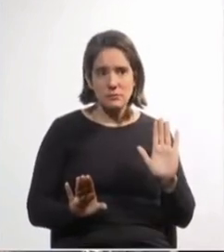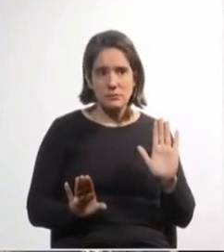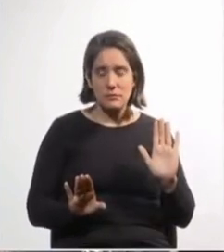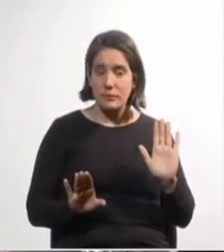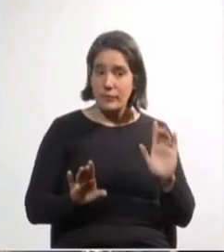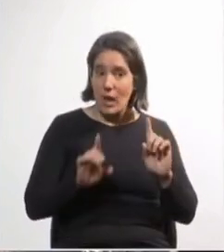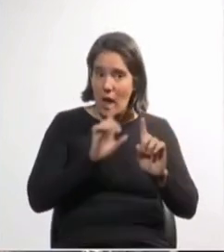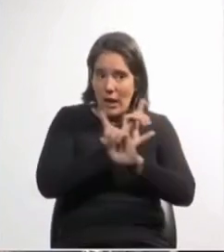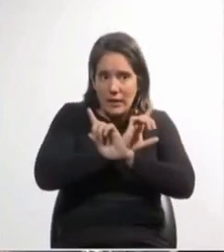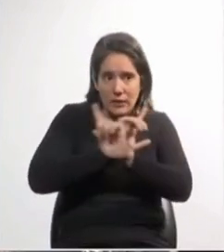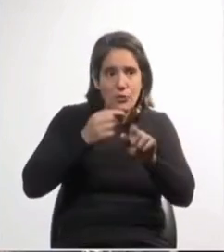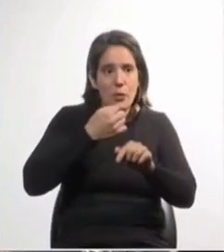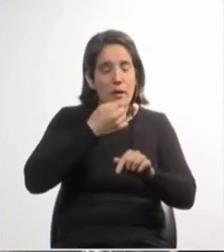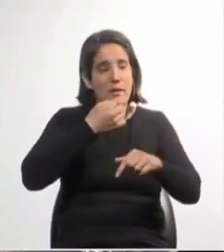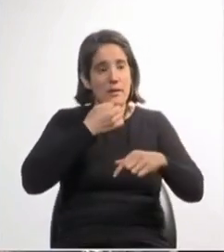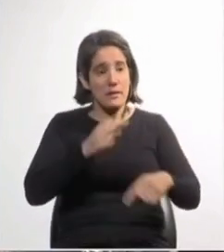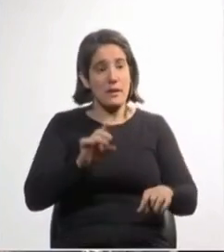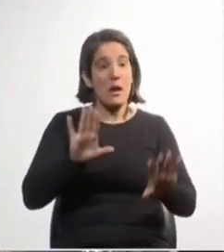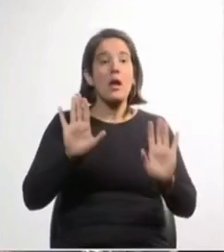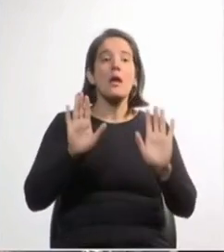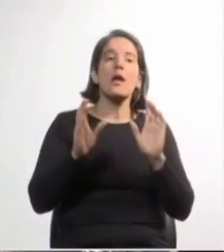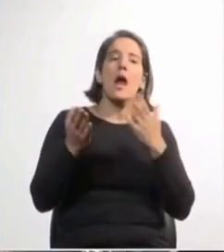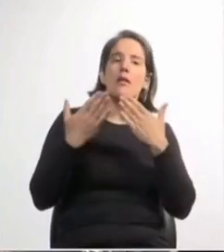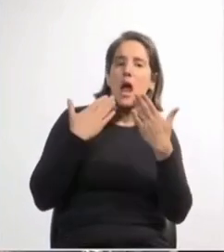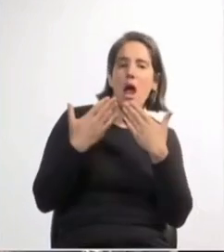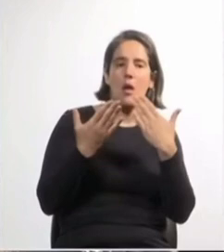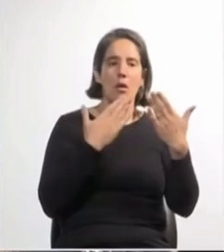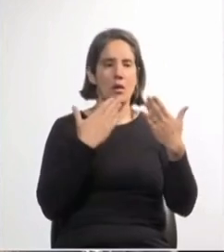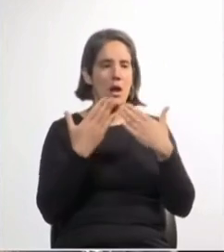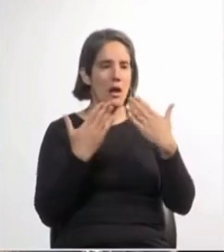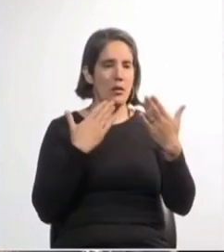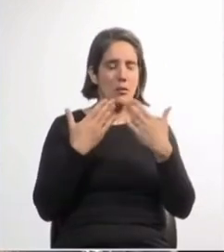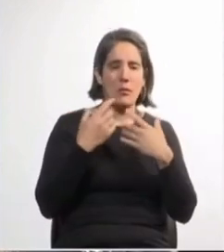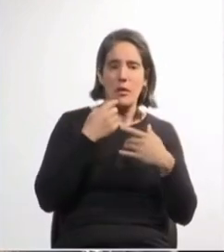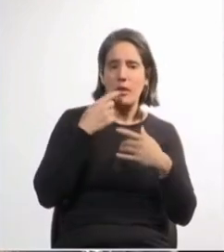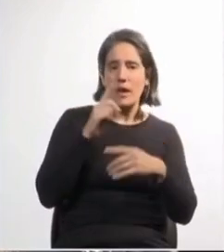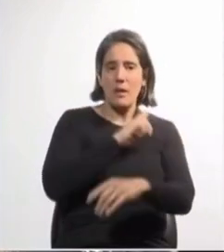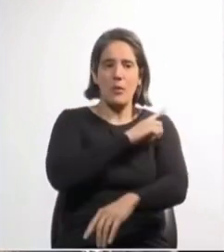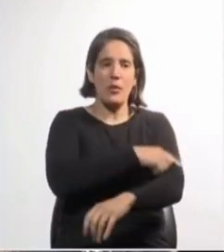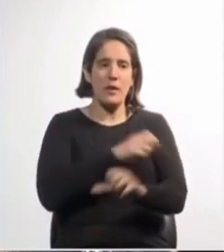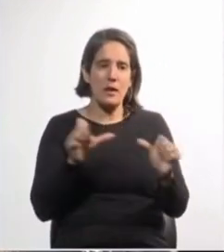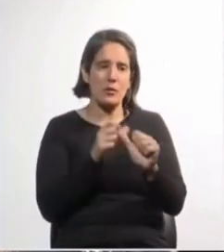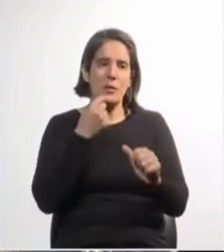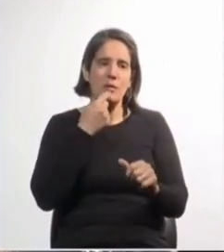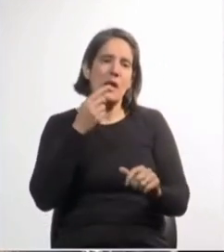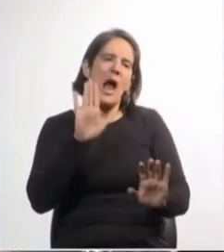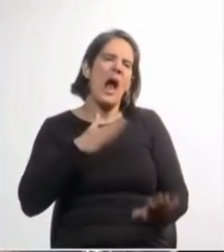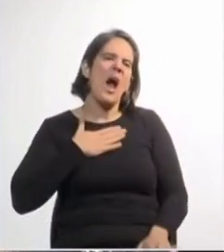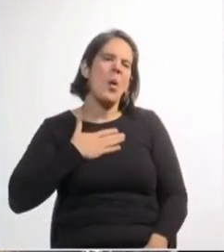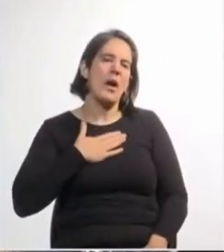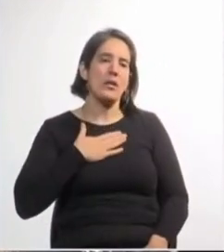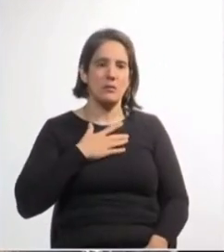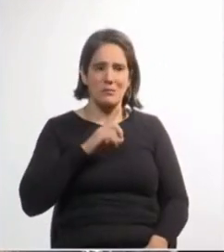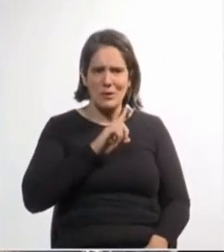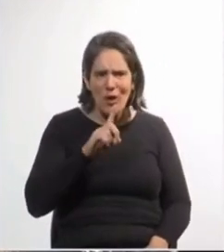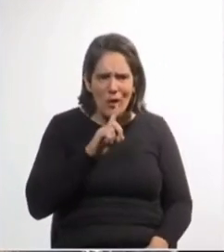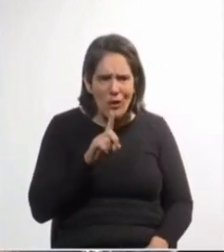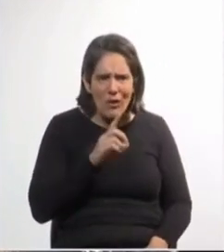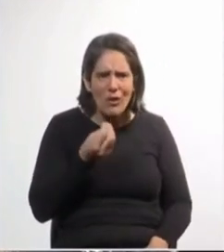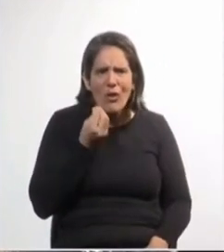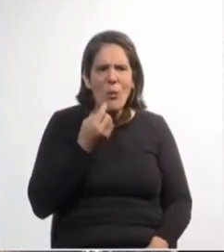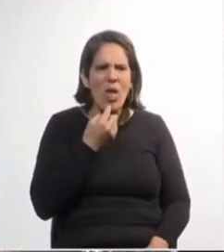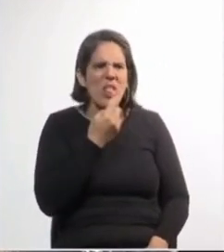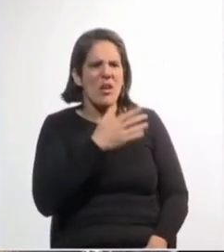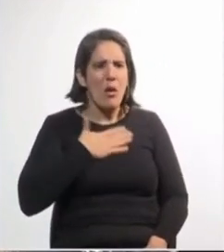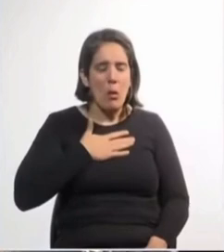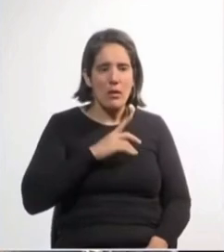Y tampoco se puede decir que consultado después el Ejecutivo mandó decir que estaba de acuerdo. ¿Cómo mandó decir?